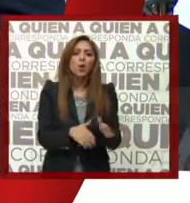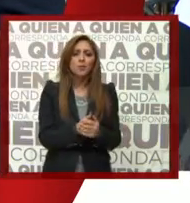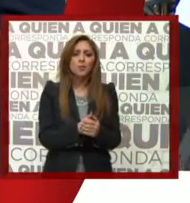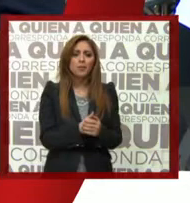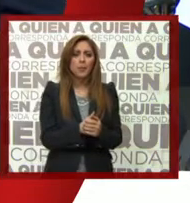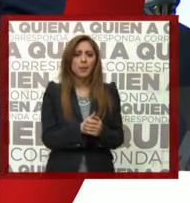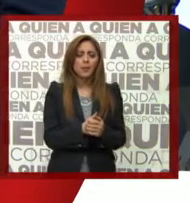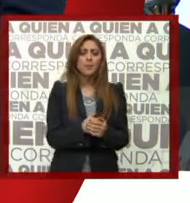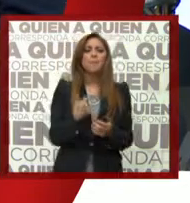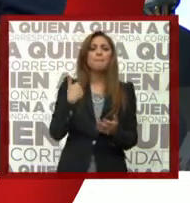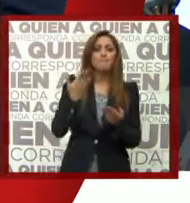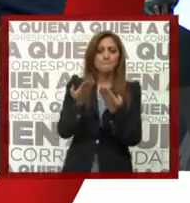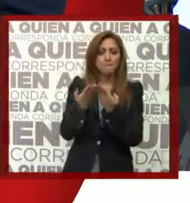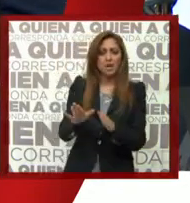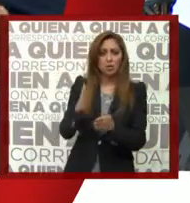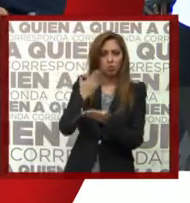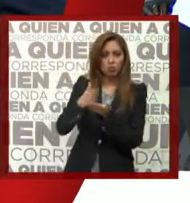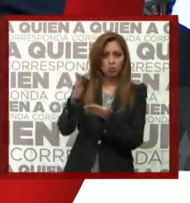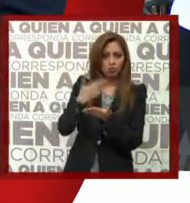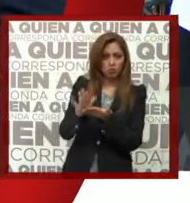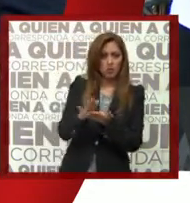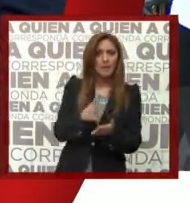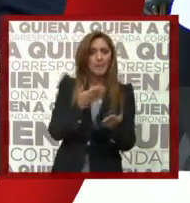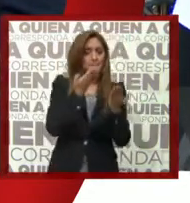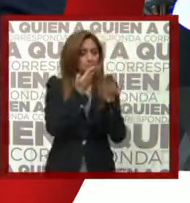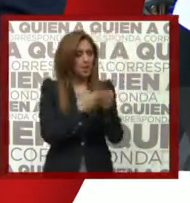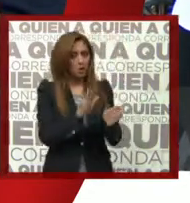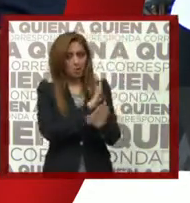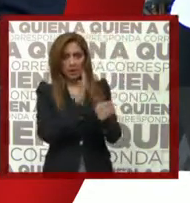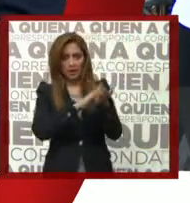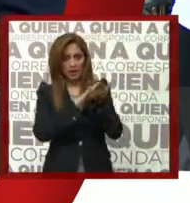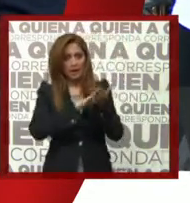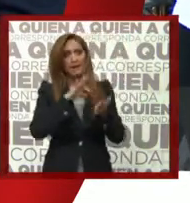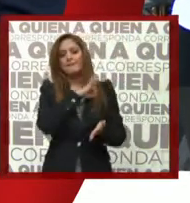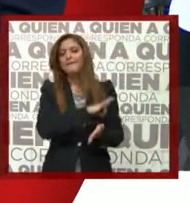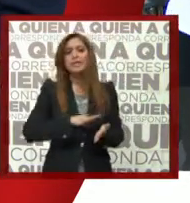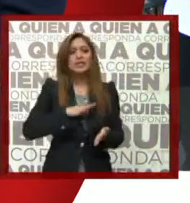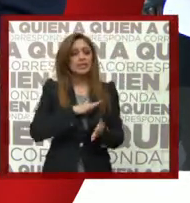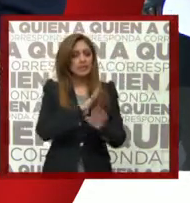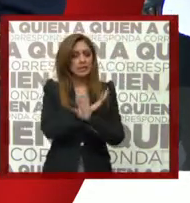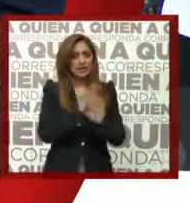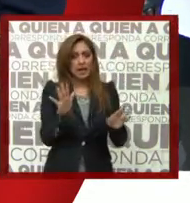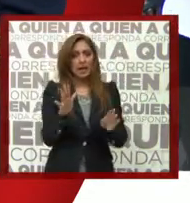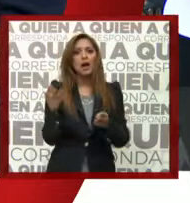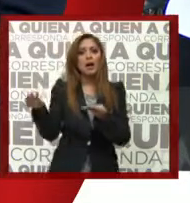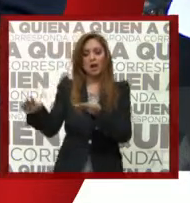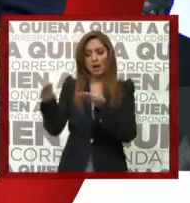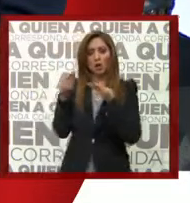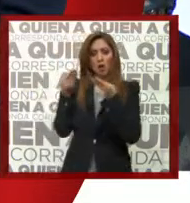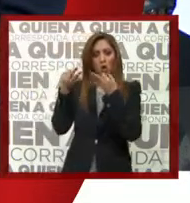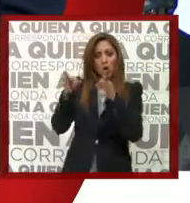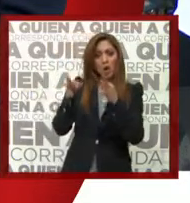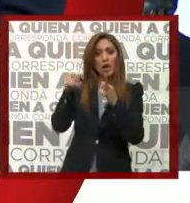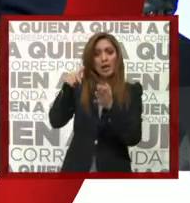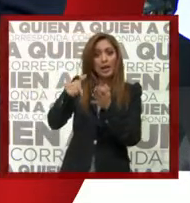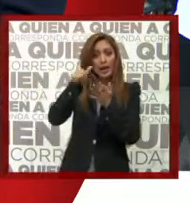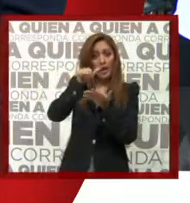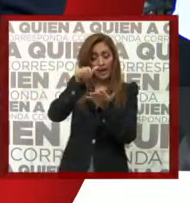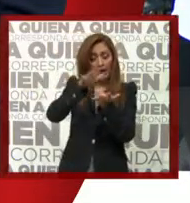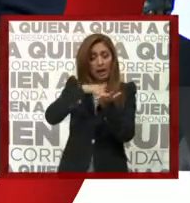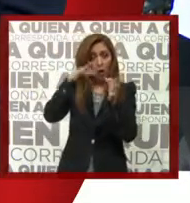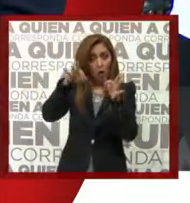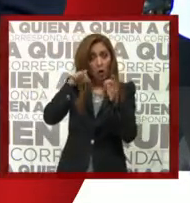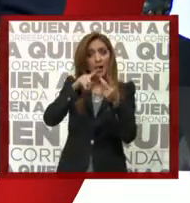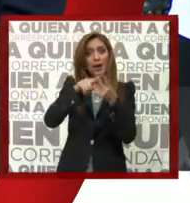banco, licenciado. Un el banco ya lo liberó, ya te dijo ya. Felicidades, me dio la carta de liberación, ajá, y me dijo con esta carta y